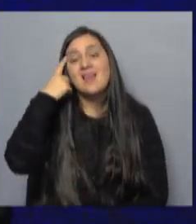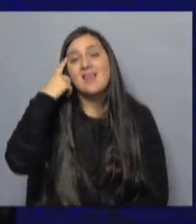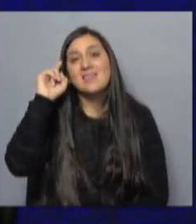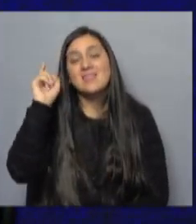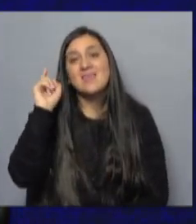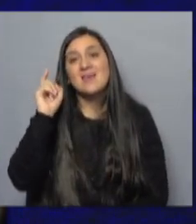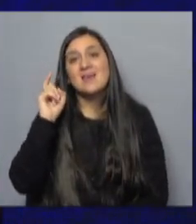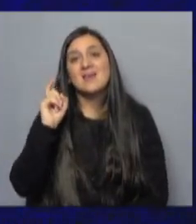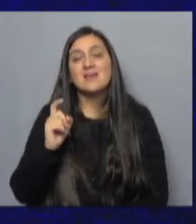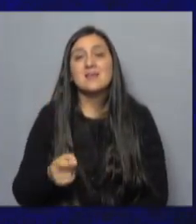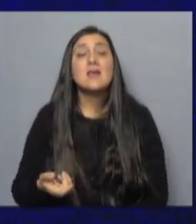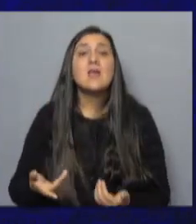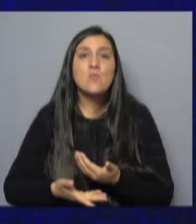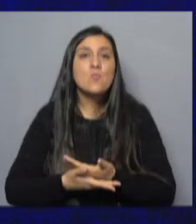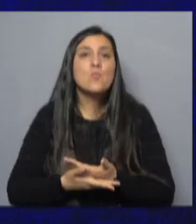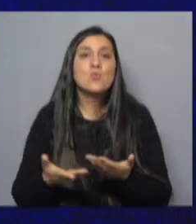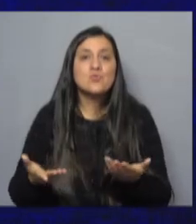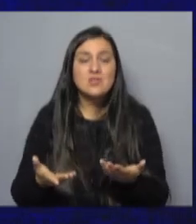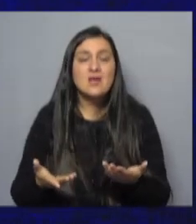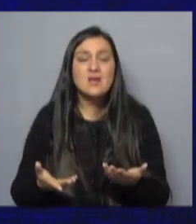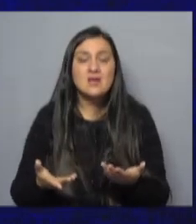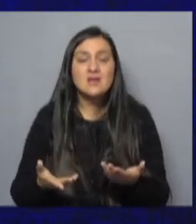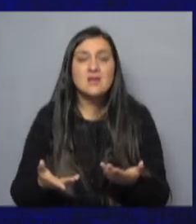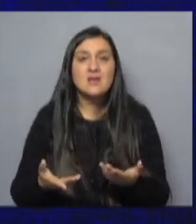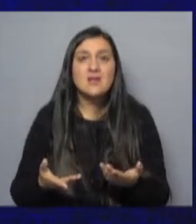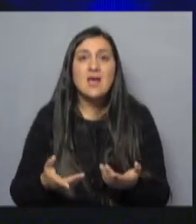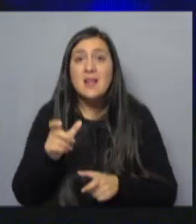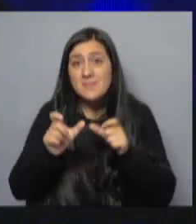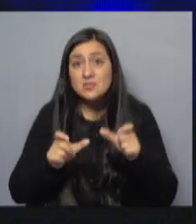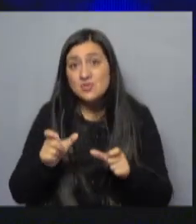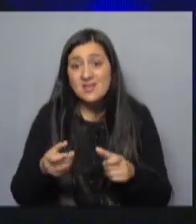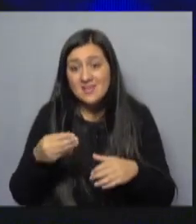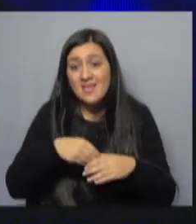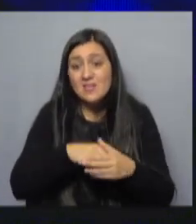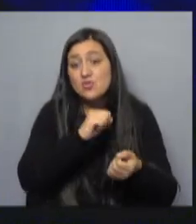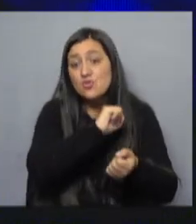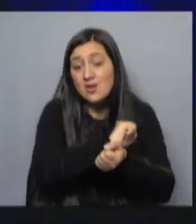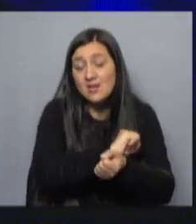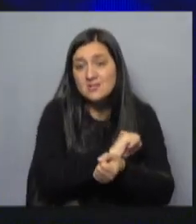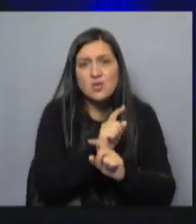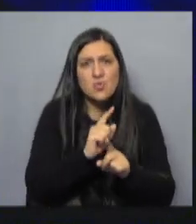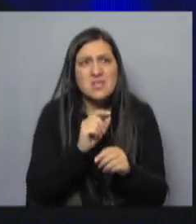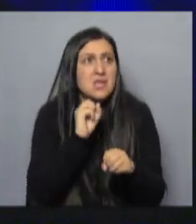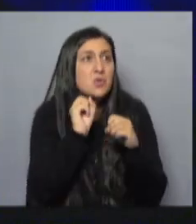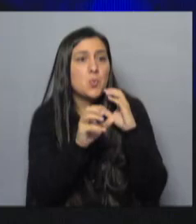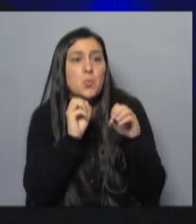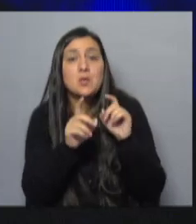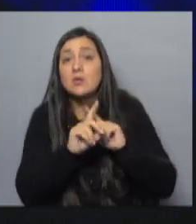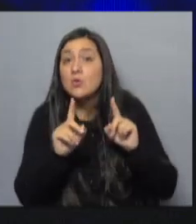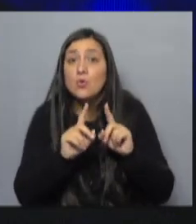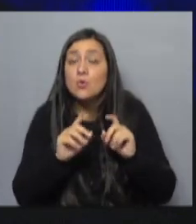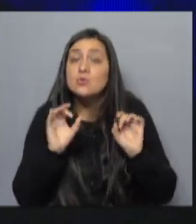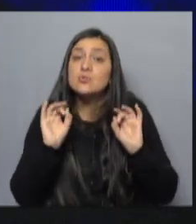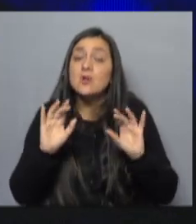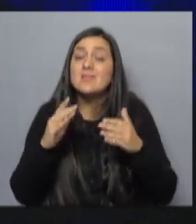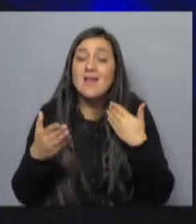es darle voz a los que están adentro y quieren hacer cosas positivas. Sí, no es generar chusmerío ni nada, sino poner cosas sobre